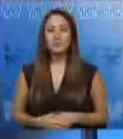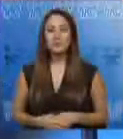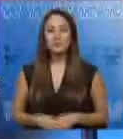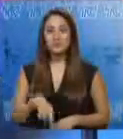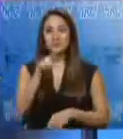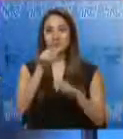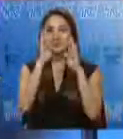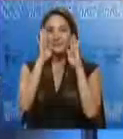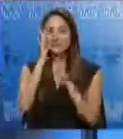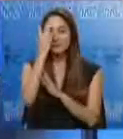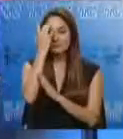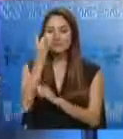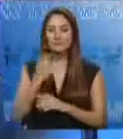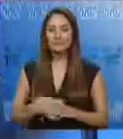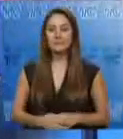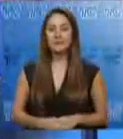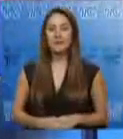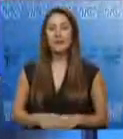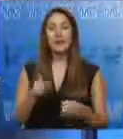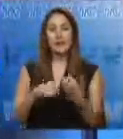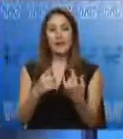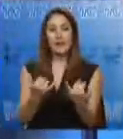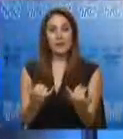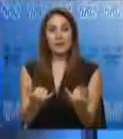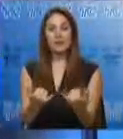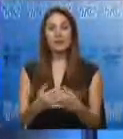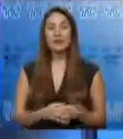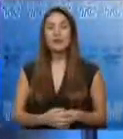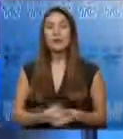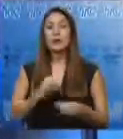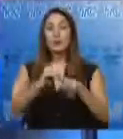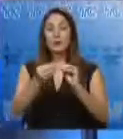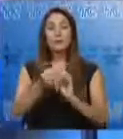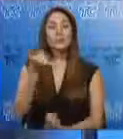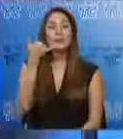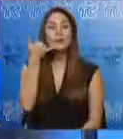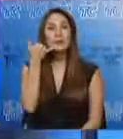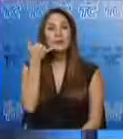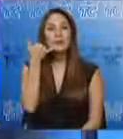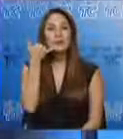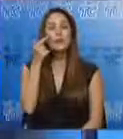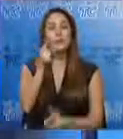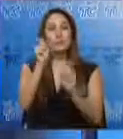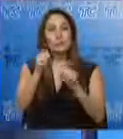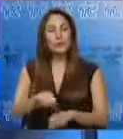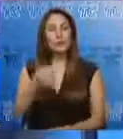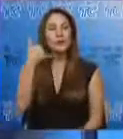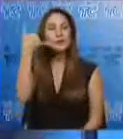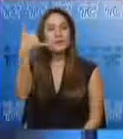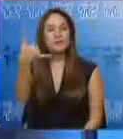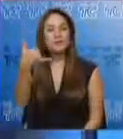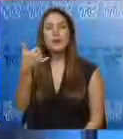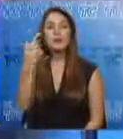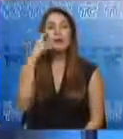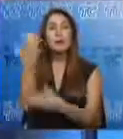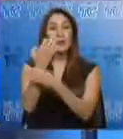mucha atención en todo el país. Desde hoy, la única línea habilitada para atender emergencias es